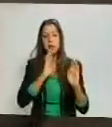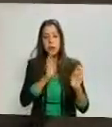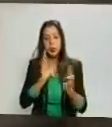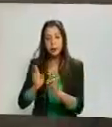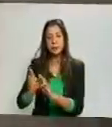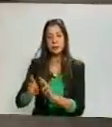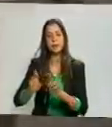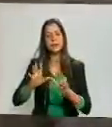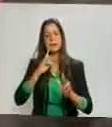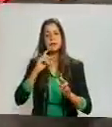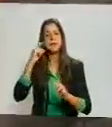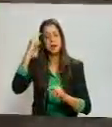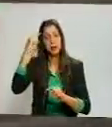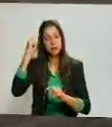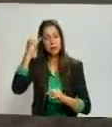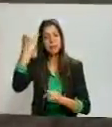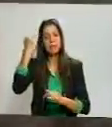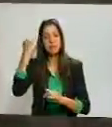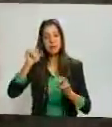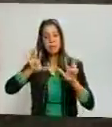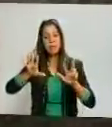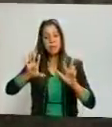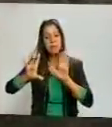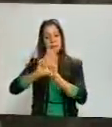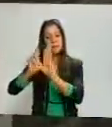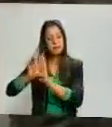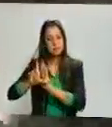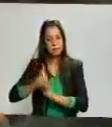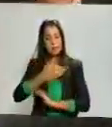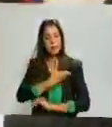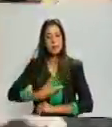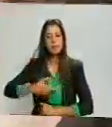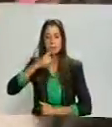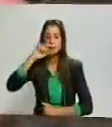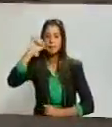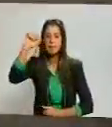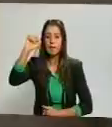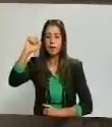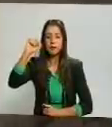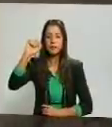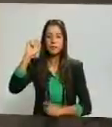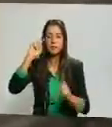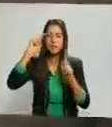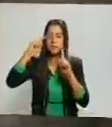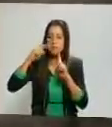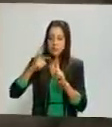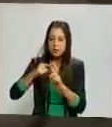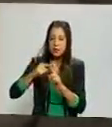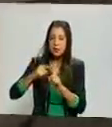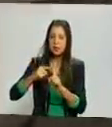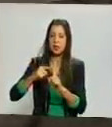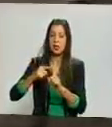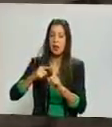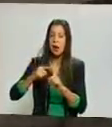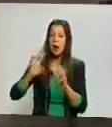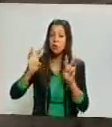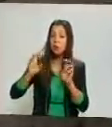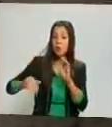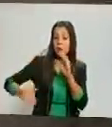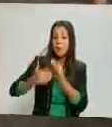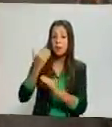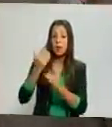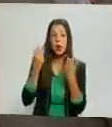8 propuestas realizadas por el presidente Nicolás Maduro Moros hacia la construcción de un nuevo